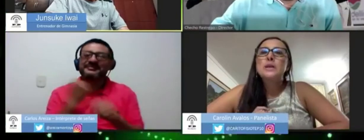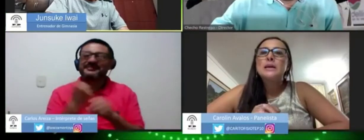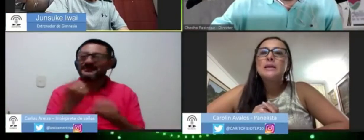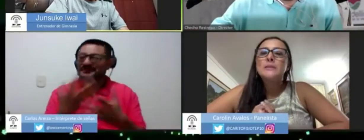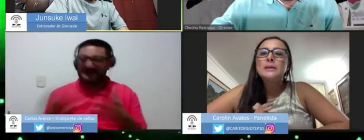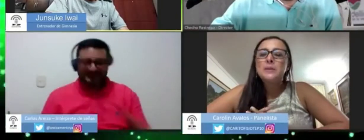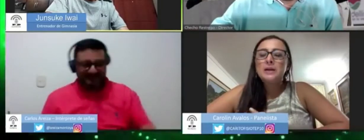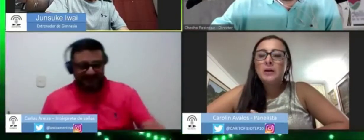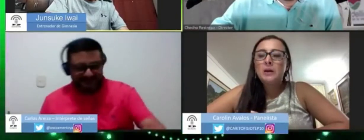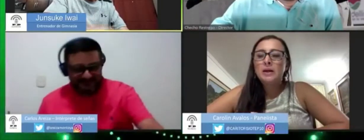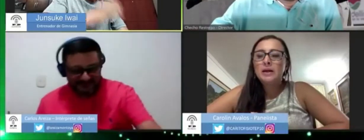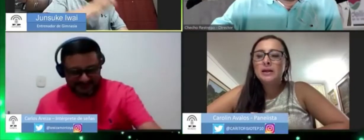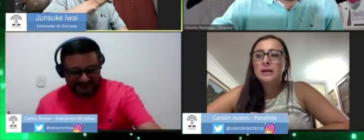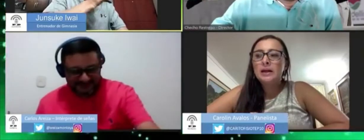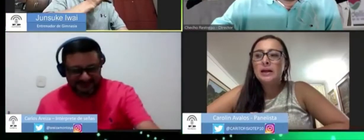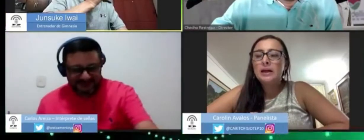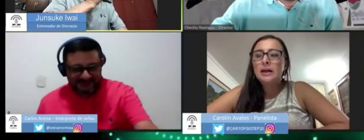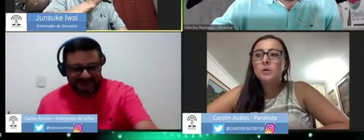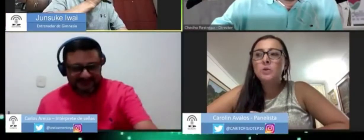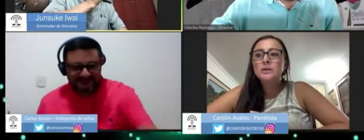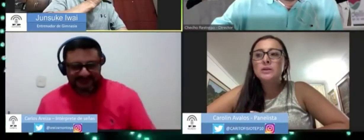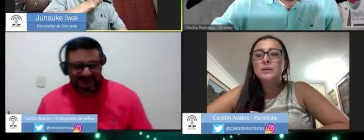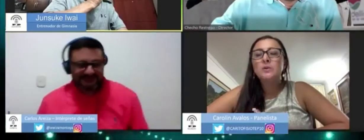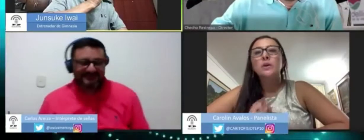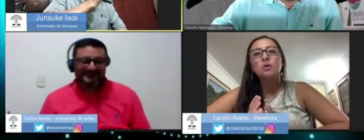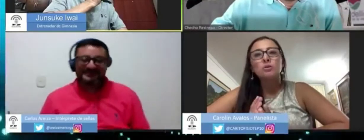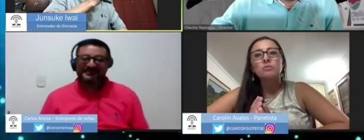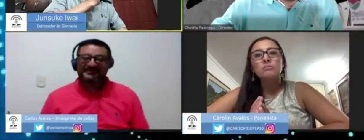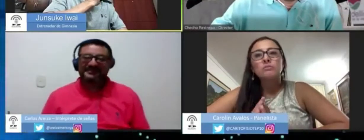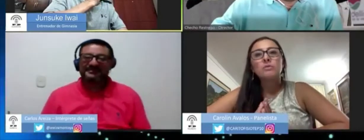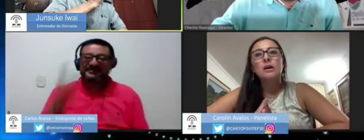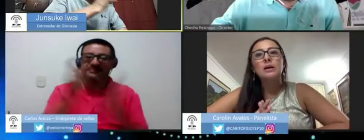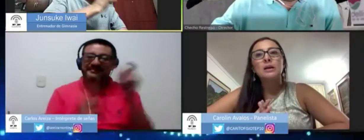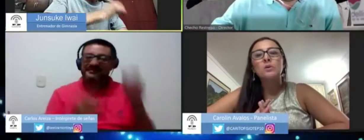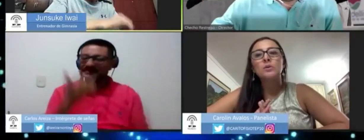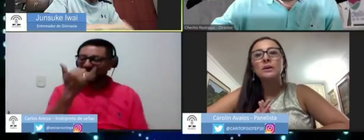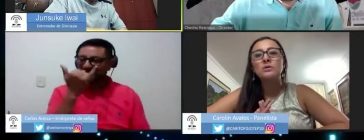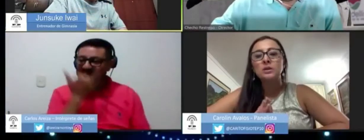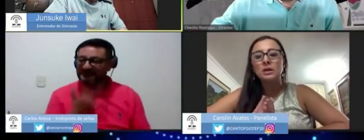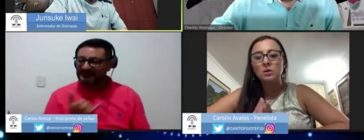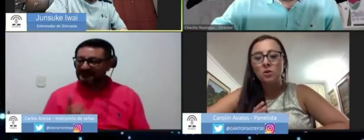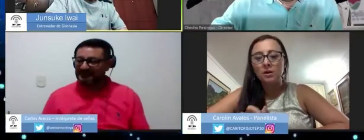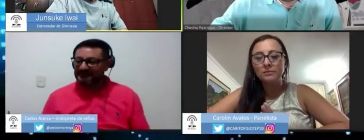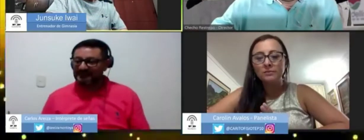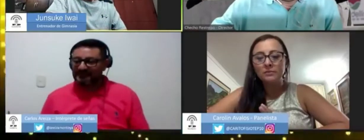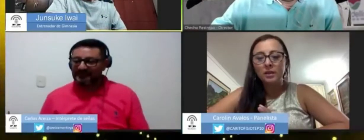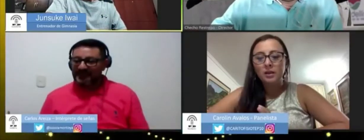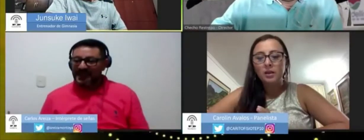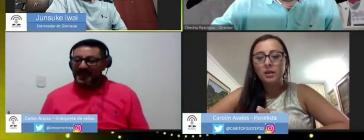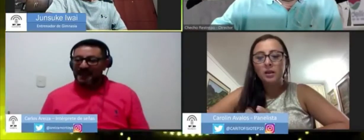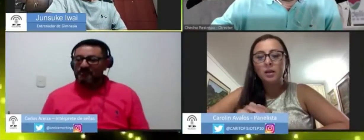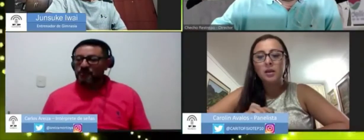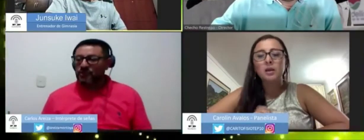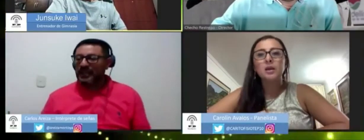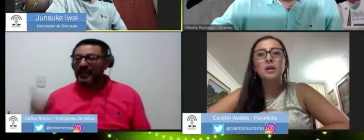usted me explicaba algo con respecto al error? O sea, el colombiano se equivoca